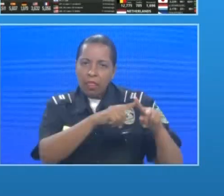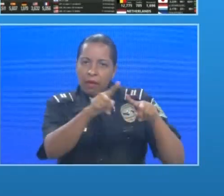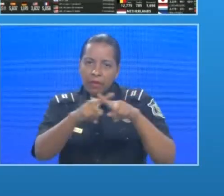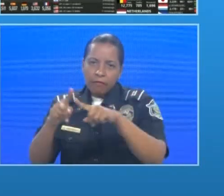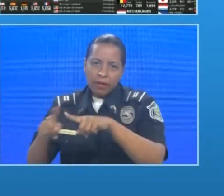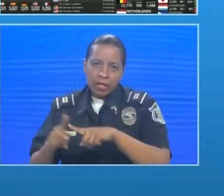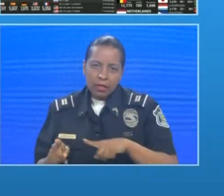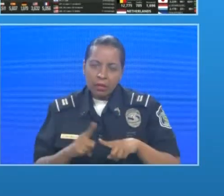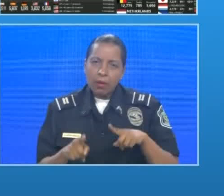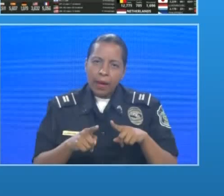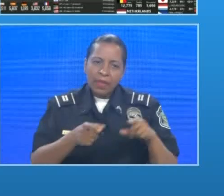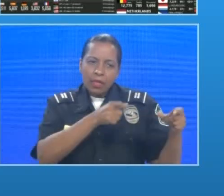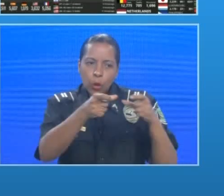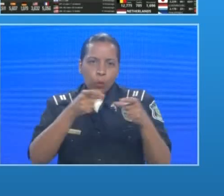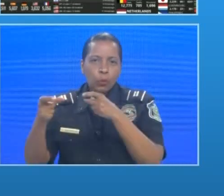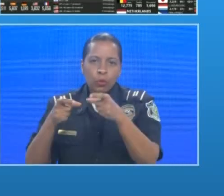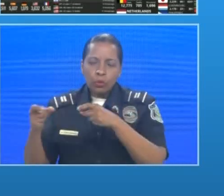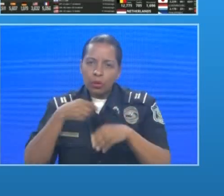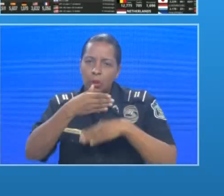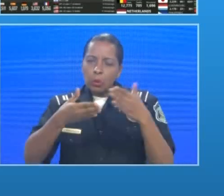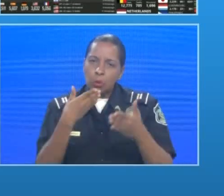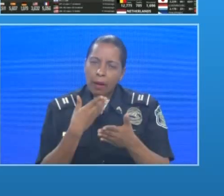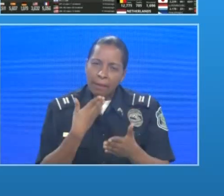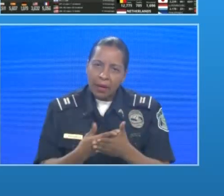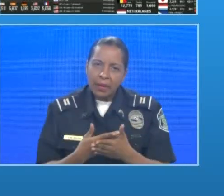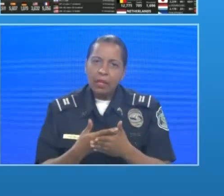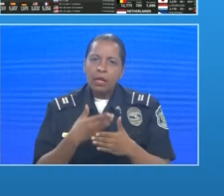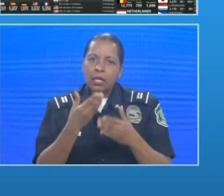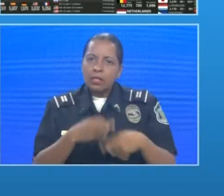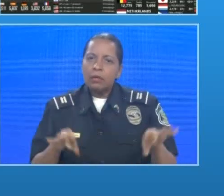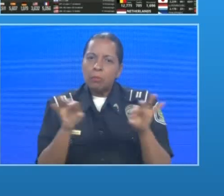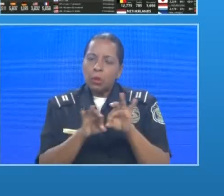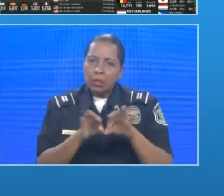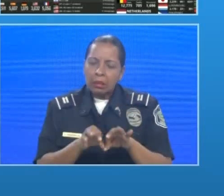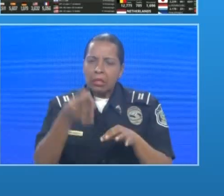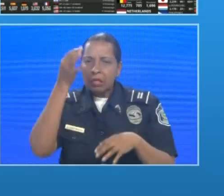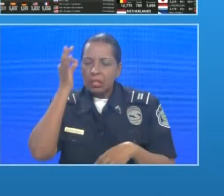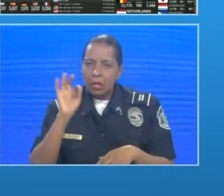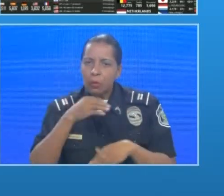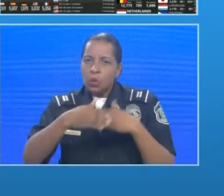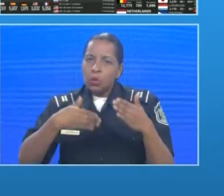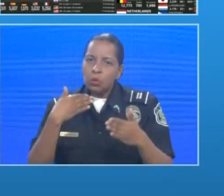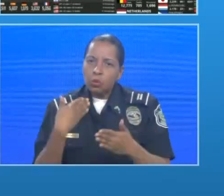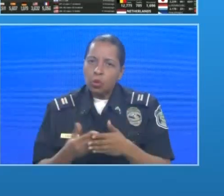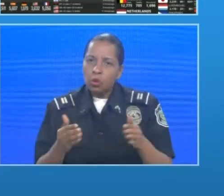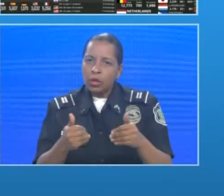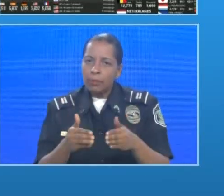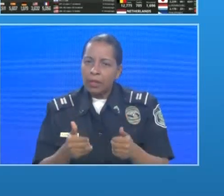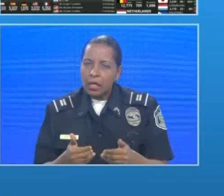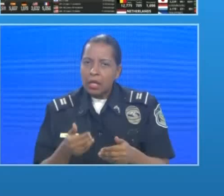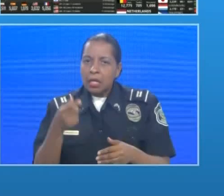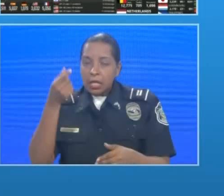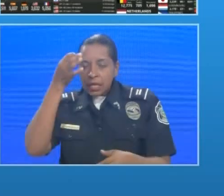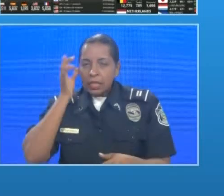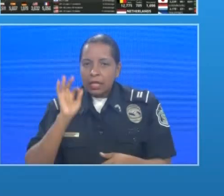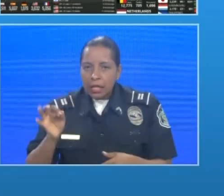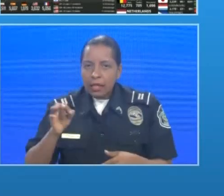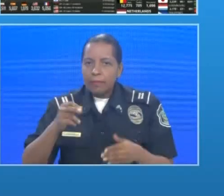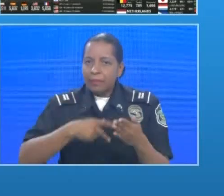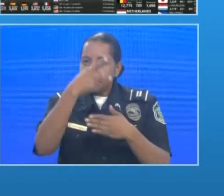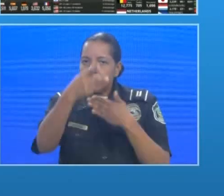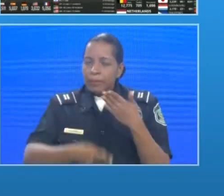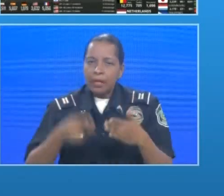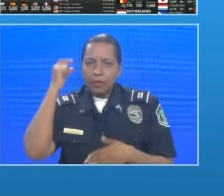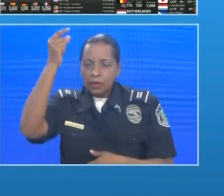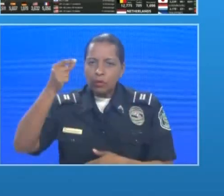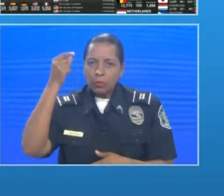van a tener un control. Definitivamente creemos como país en la rendición de cuentas, forma parte del plan de gobierno. Y si bien es